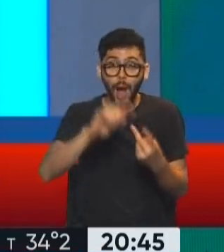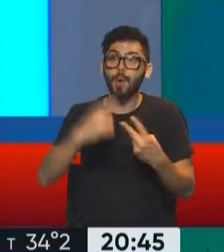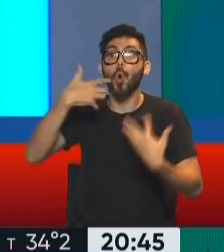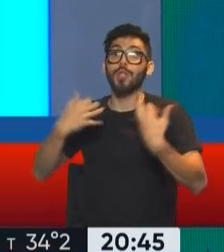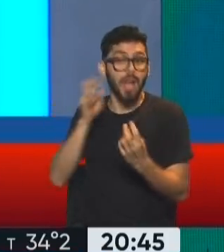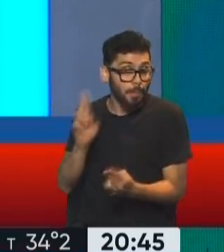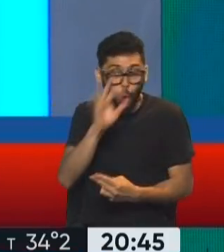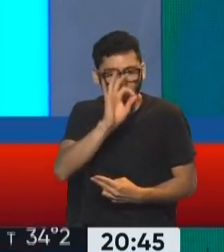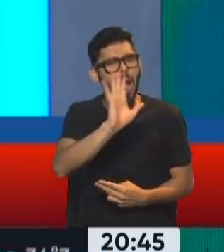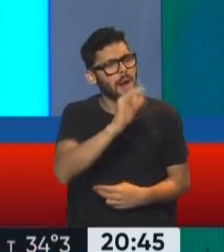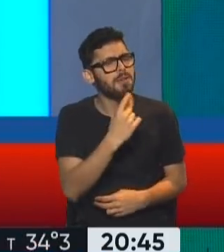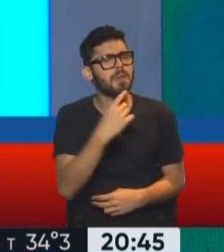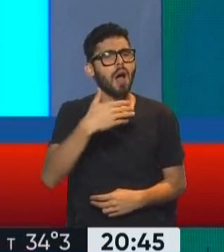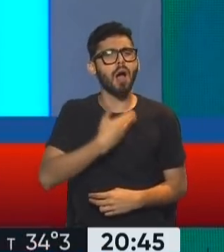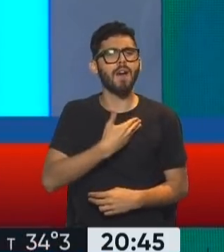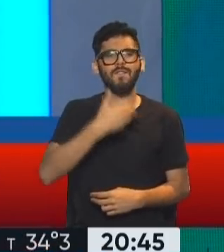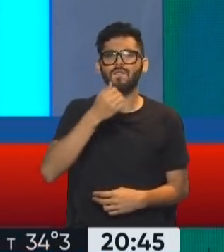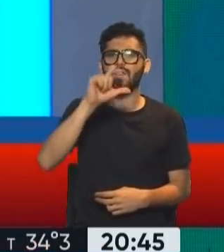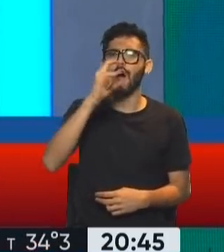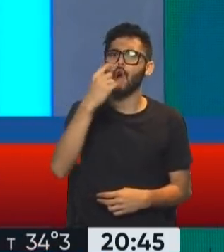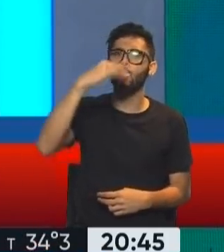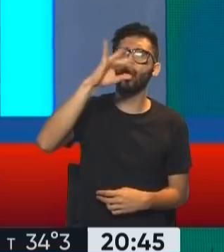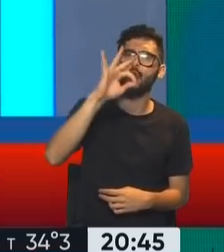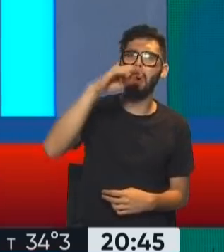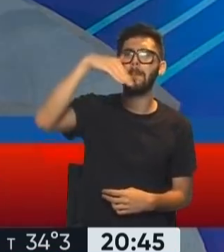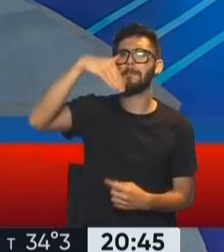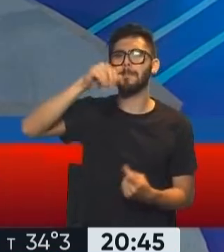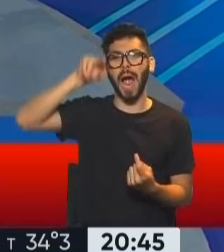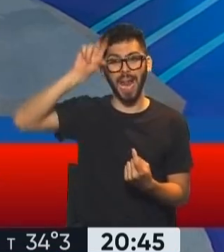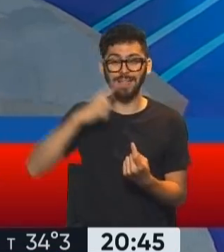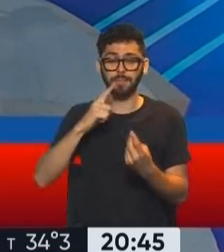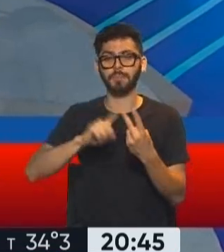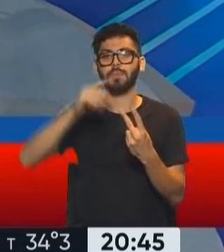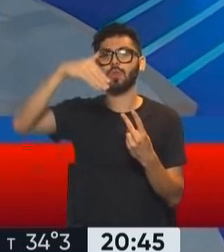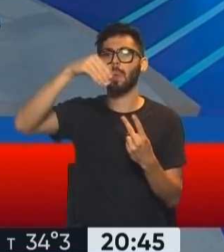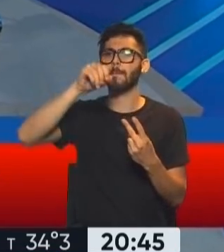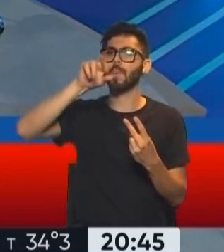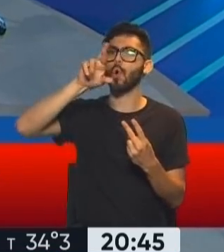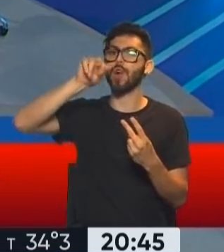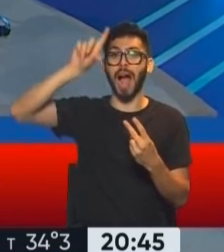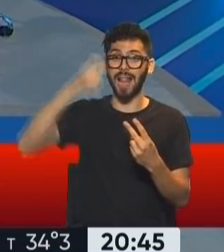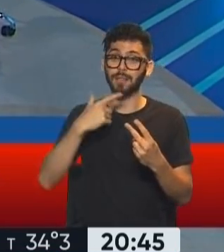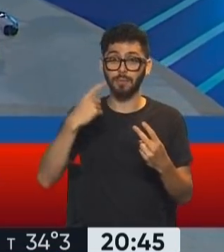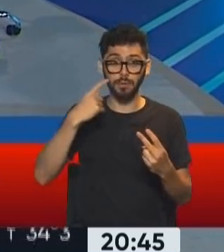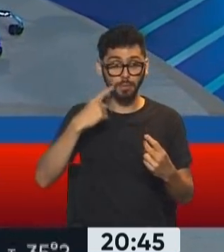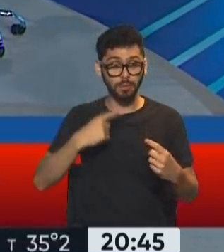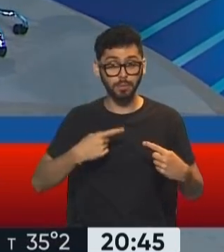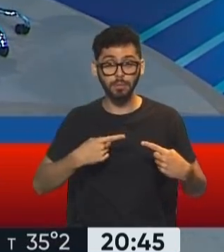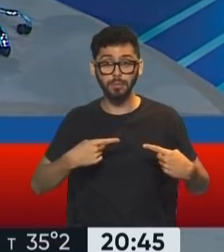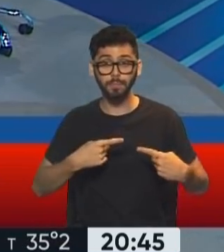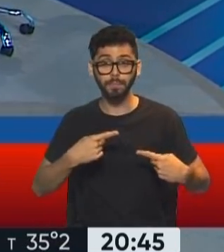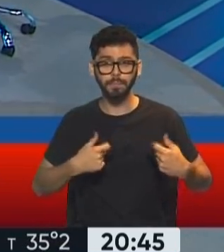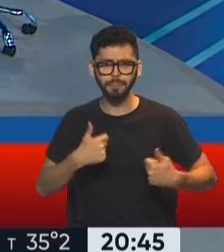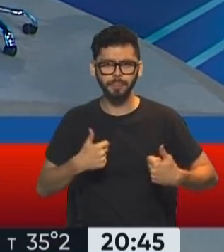Ahora, Facundo Manes y Morales, ¿vos piensan que van a entrar en colisión para ser presidentes?